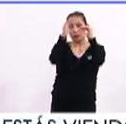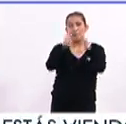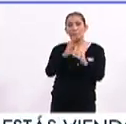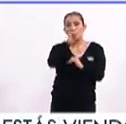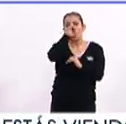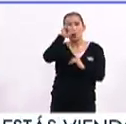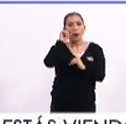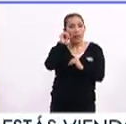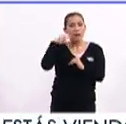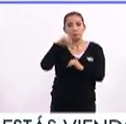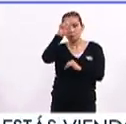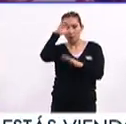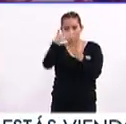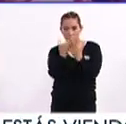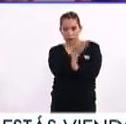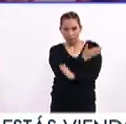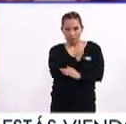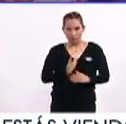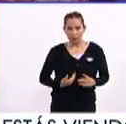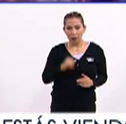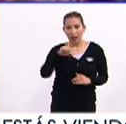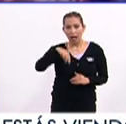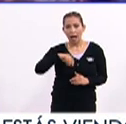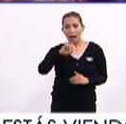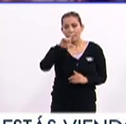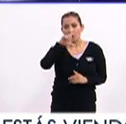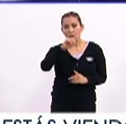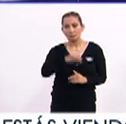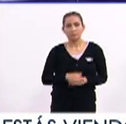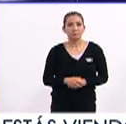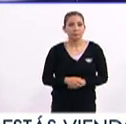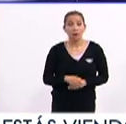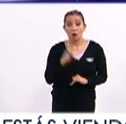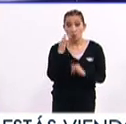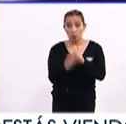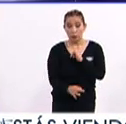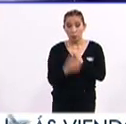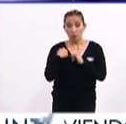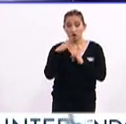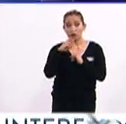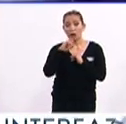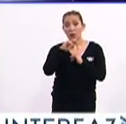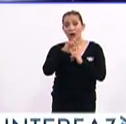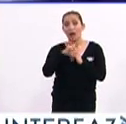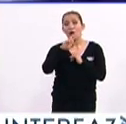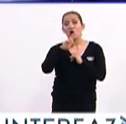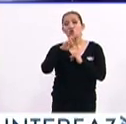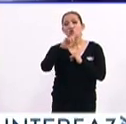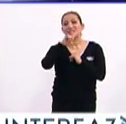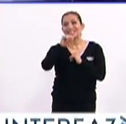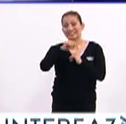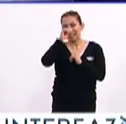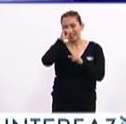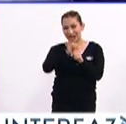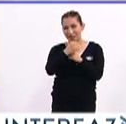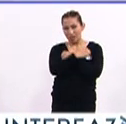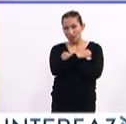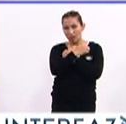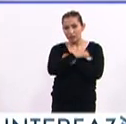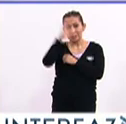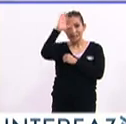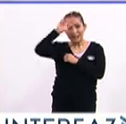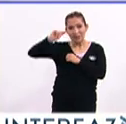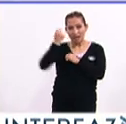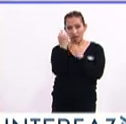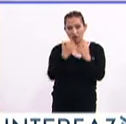Benito Juárez, propuesto por el presidente Andrés Manuel López Obrador. Finalmente, Rosaura Ruiz Gutiérrez, secretaria de Educación,